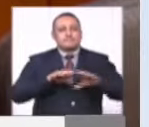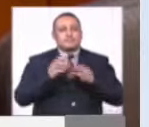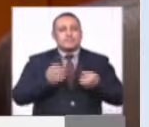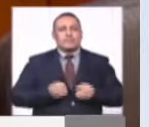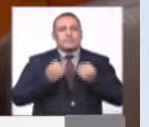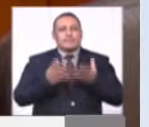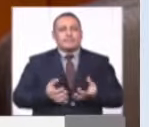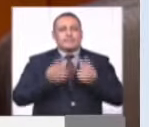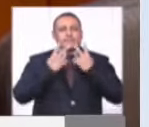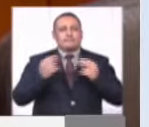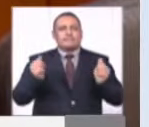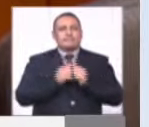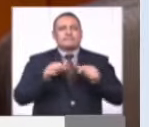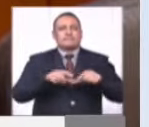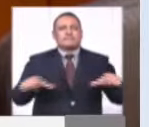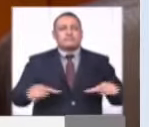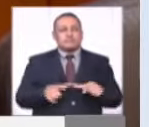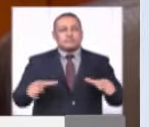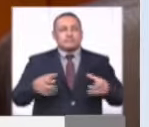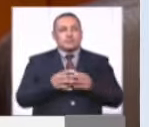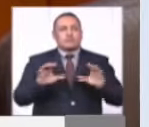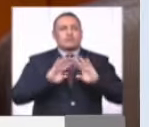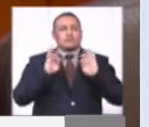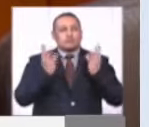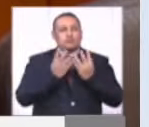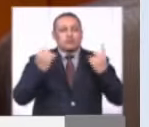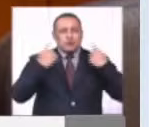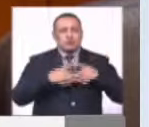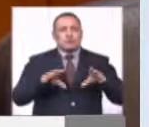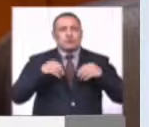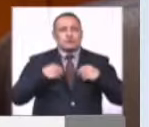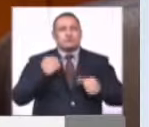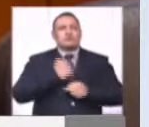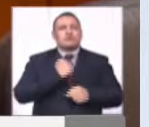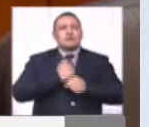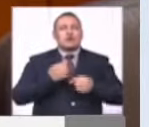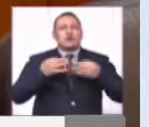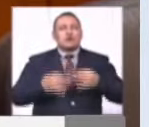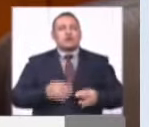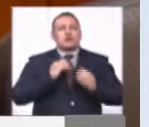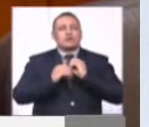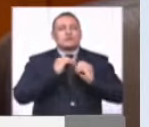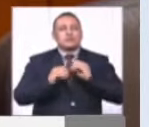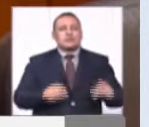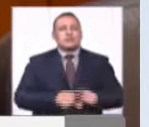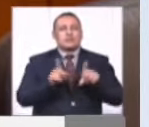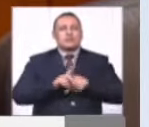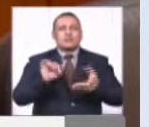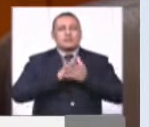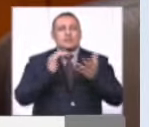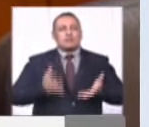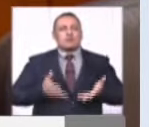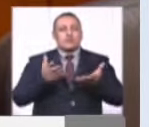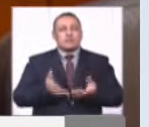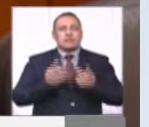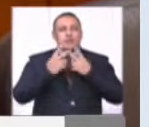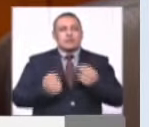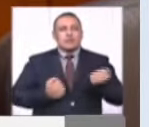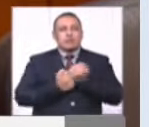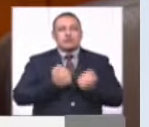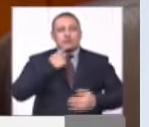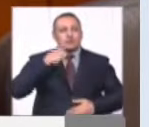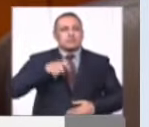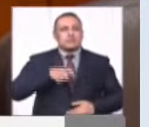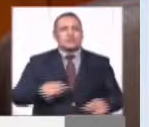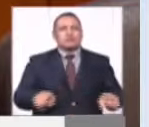llamado desde este hemiciclo para que se tomen acciones correctivas y se le pueda brindar el apoyo